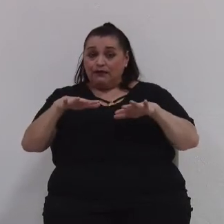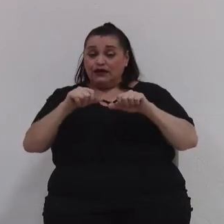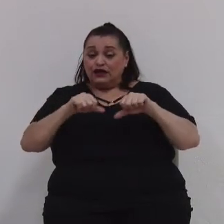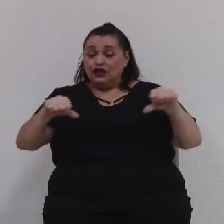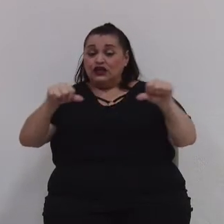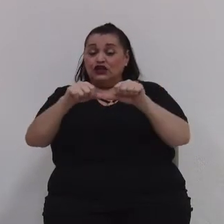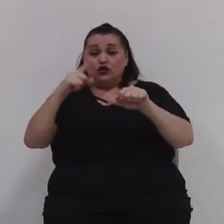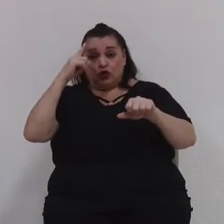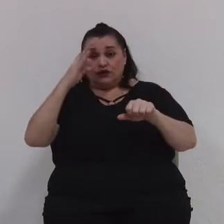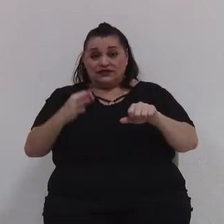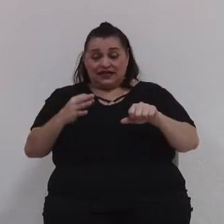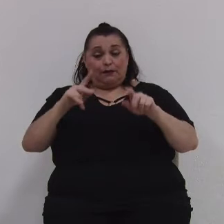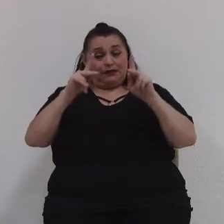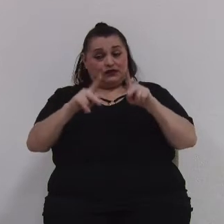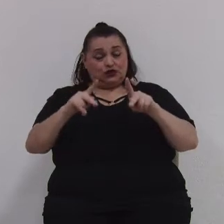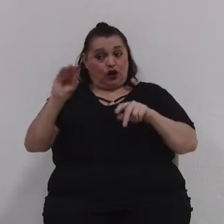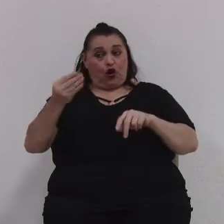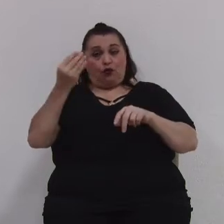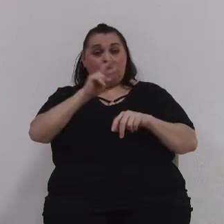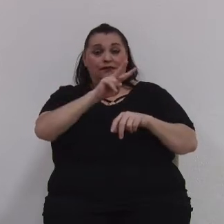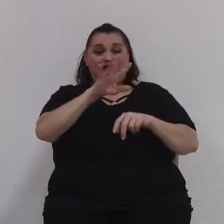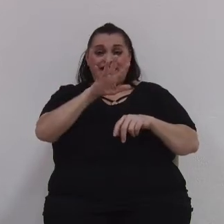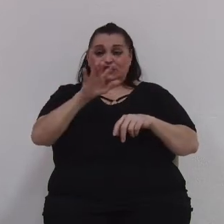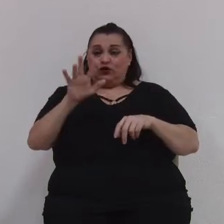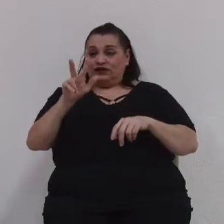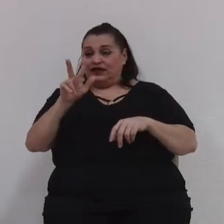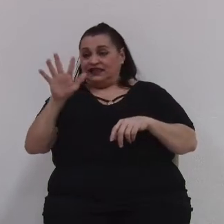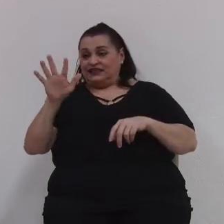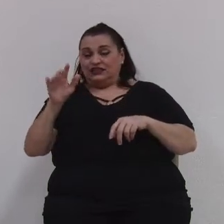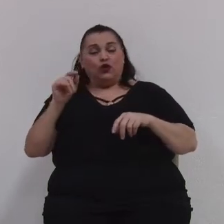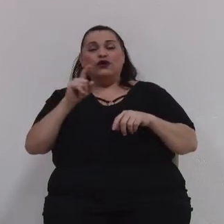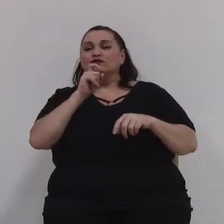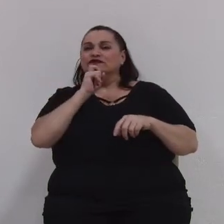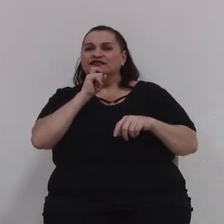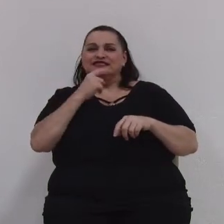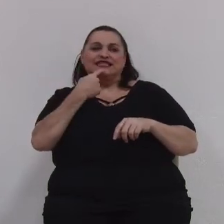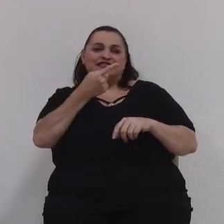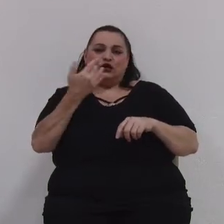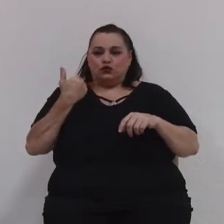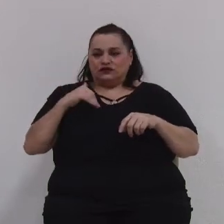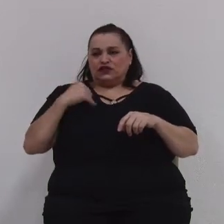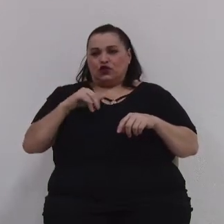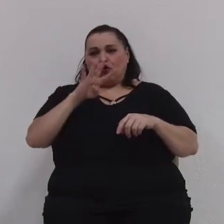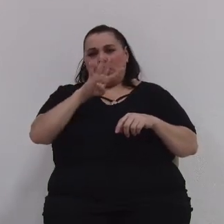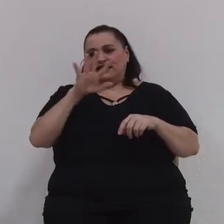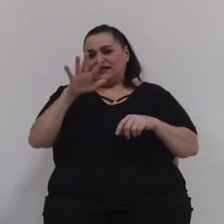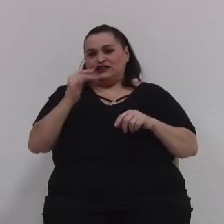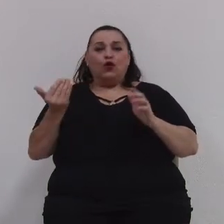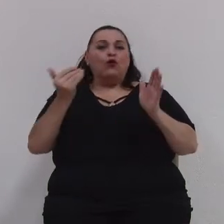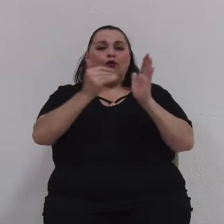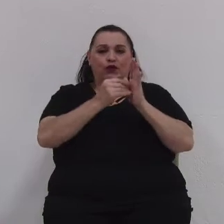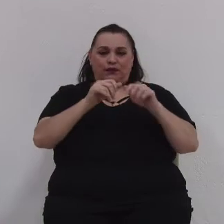considera en Costa Rica persona joven, 25, 35, es muy distinto de decirle a un señor de 45 que vuelva a las aulas,